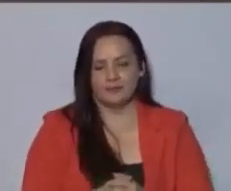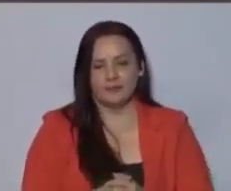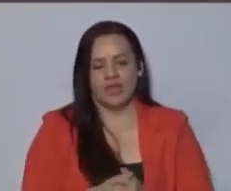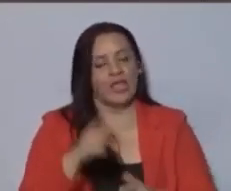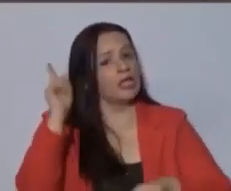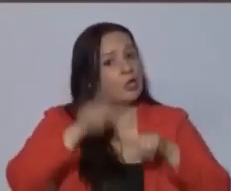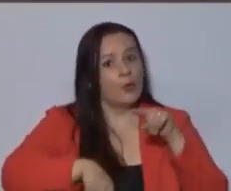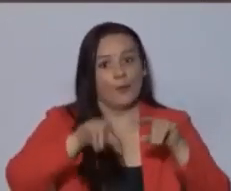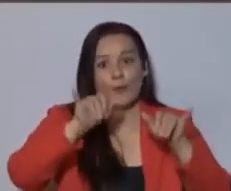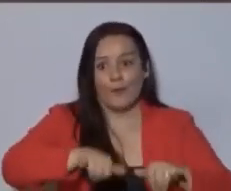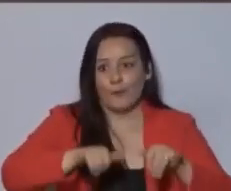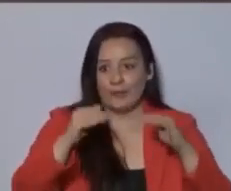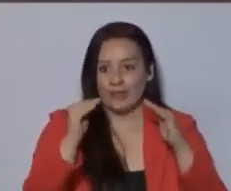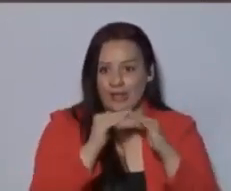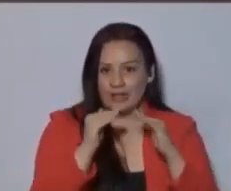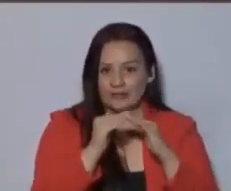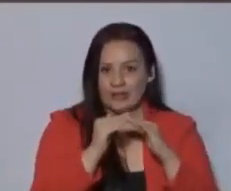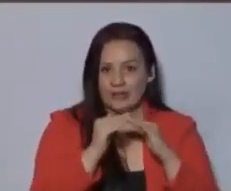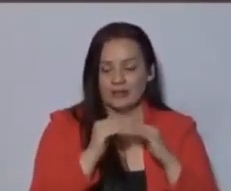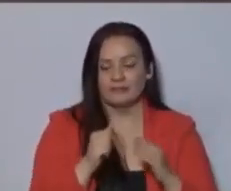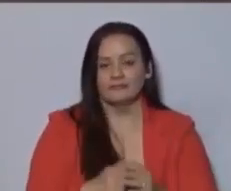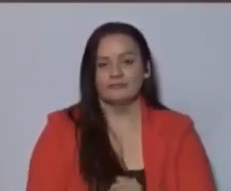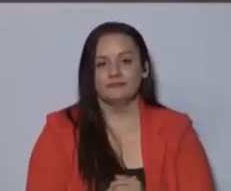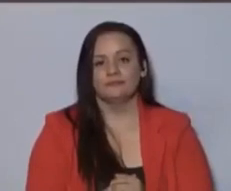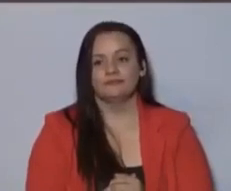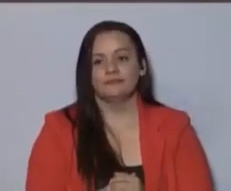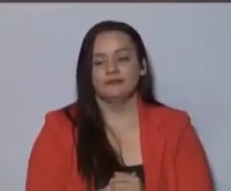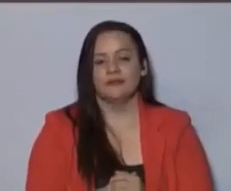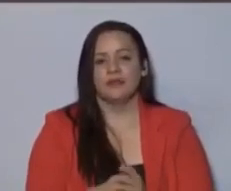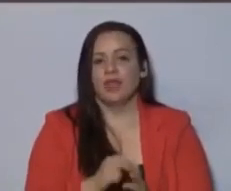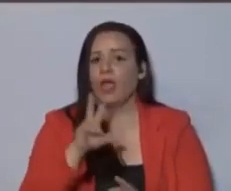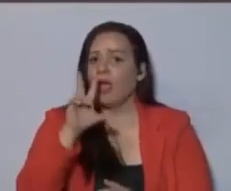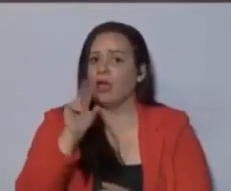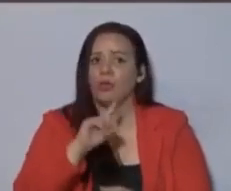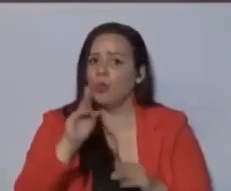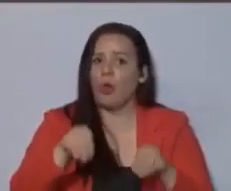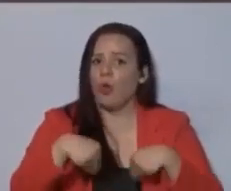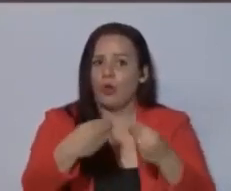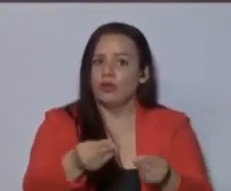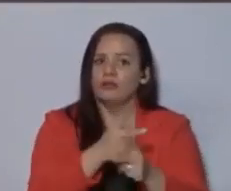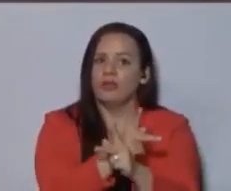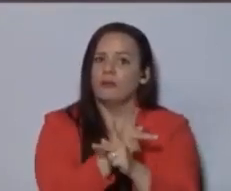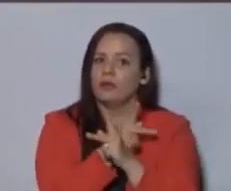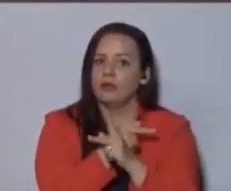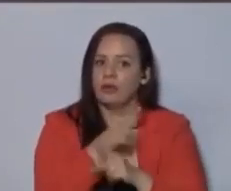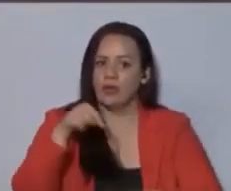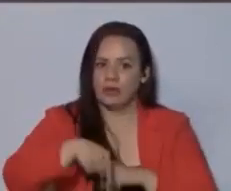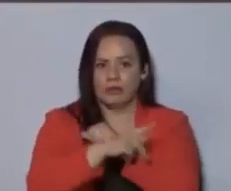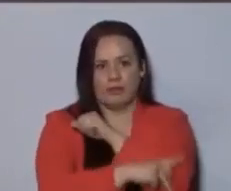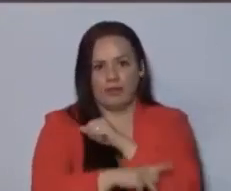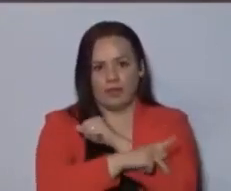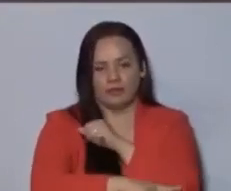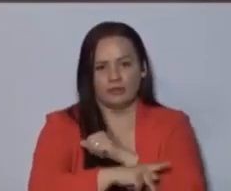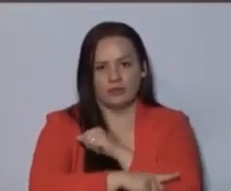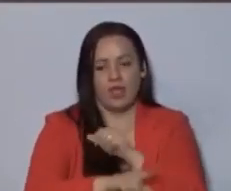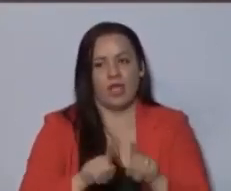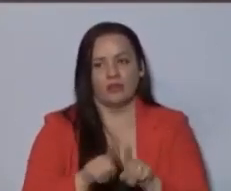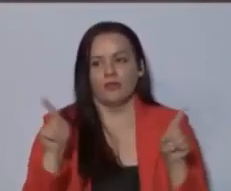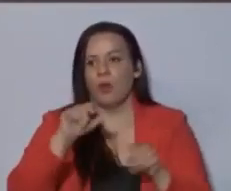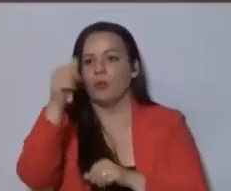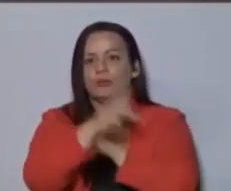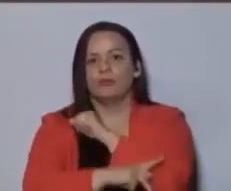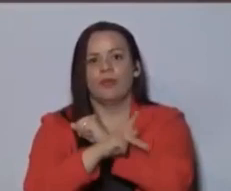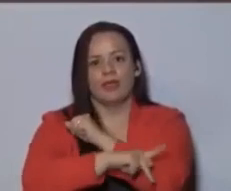no se pueden quedar en la casa, no se les suministra una protección. En este país, a diferencia de los